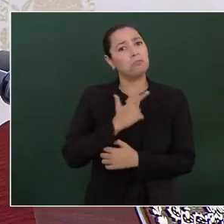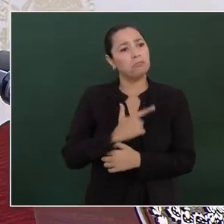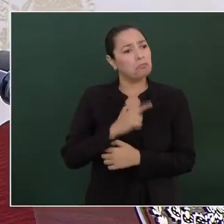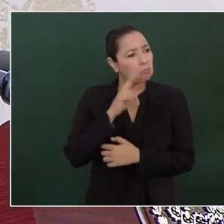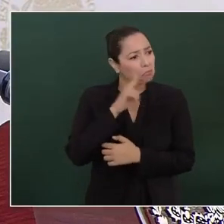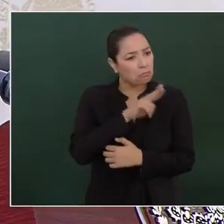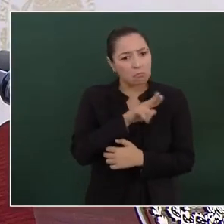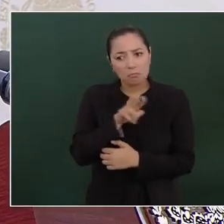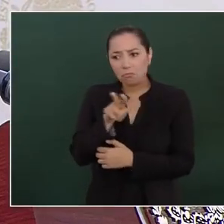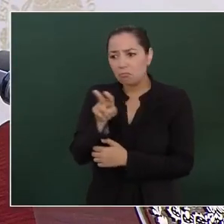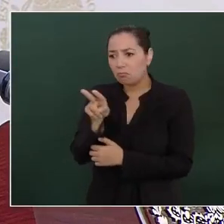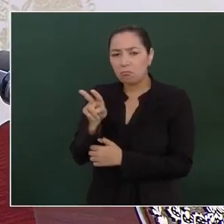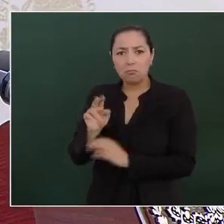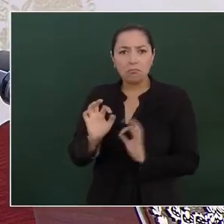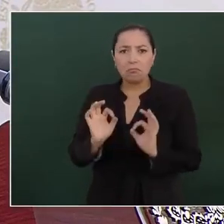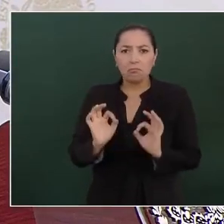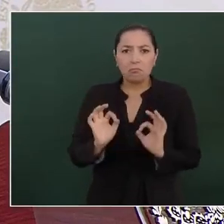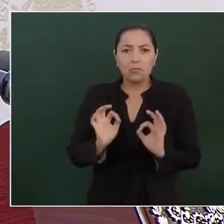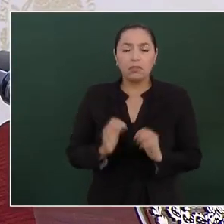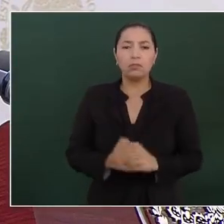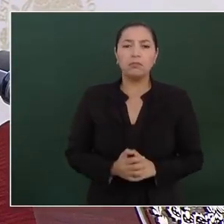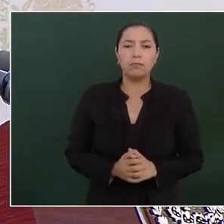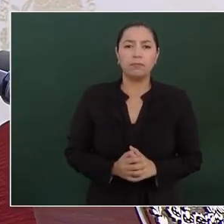de que